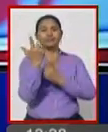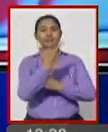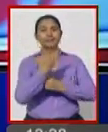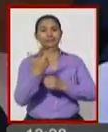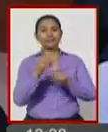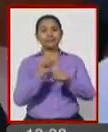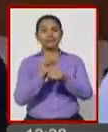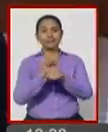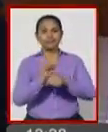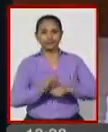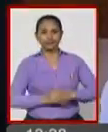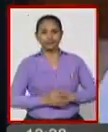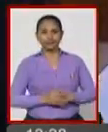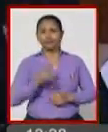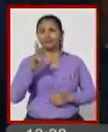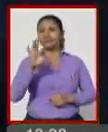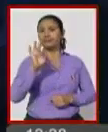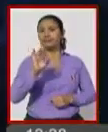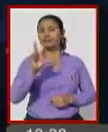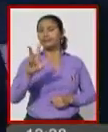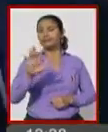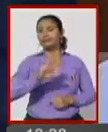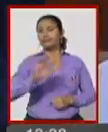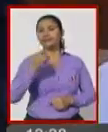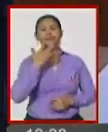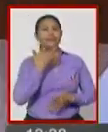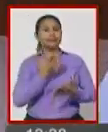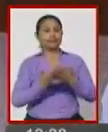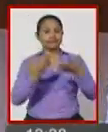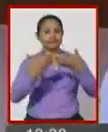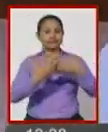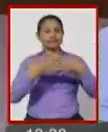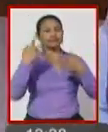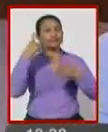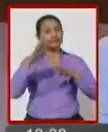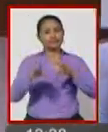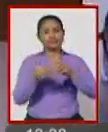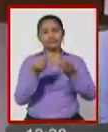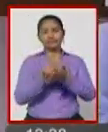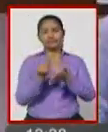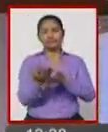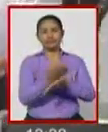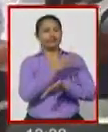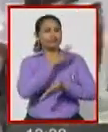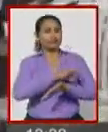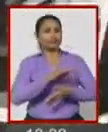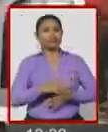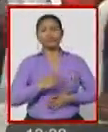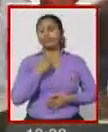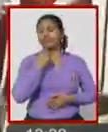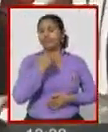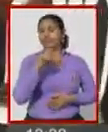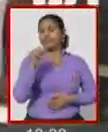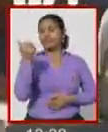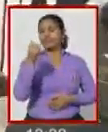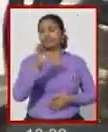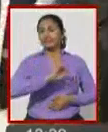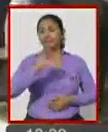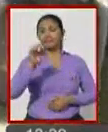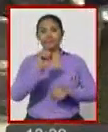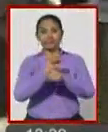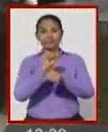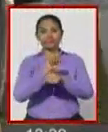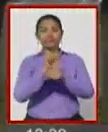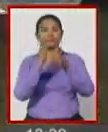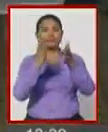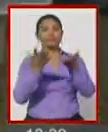tripartita. El 3.5% es la propuesta de los empresarios para el incremento salarial. No ven justificado el 10% que los